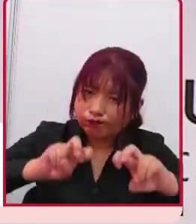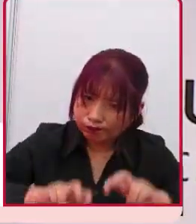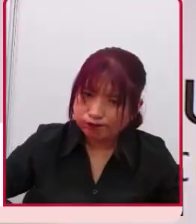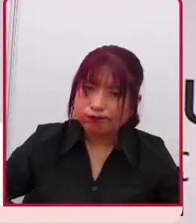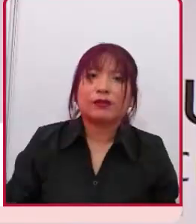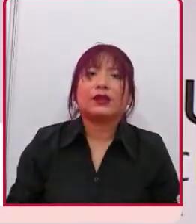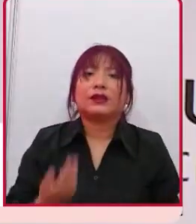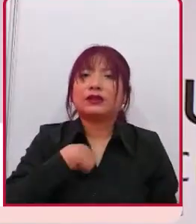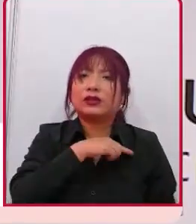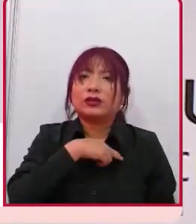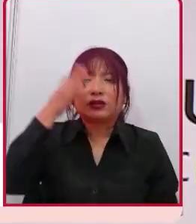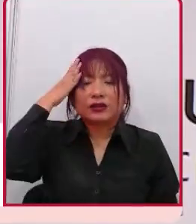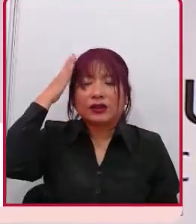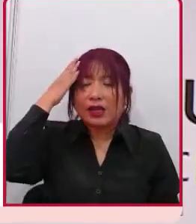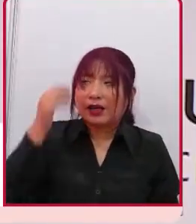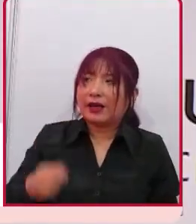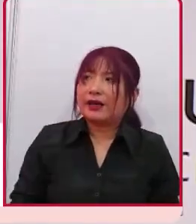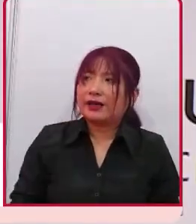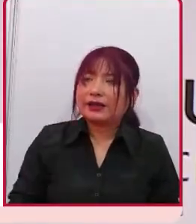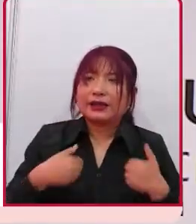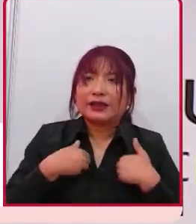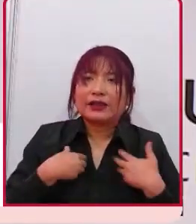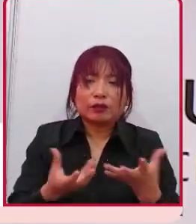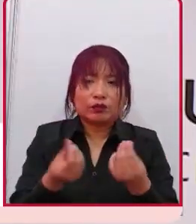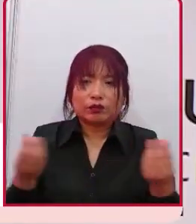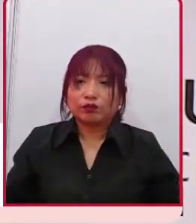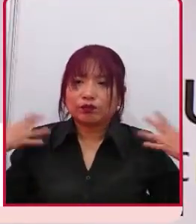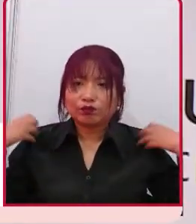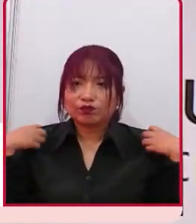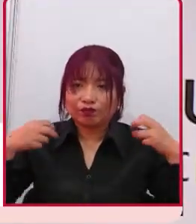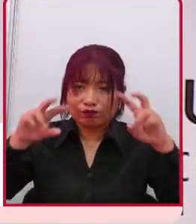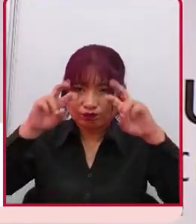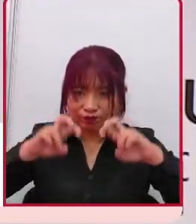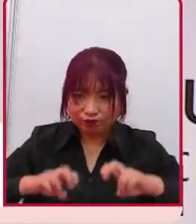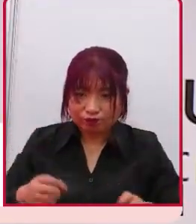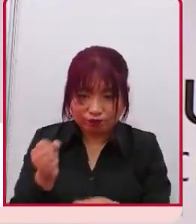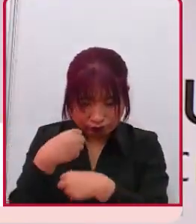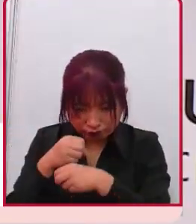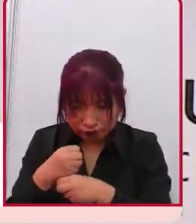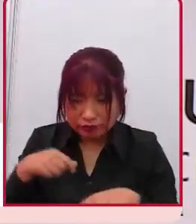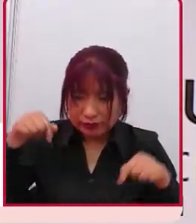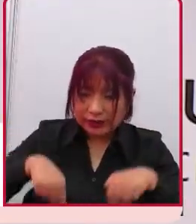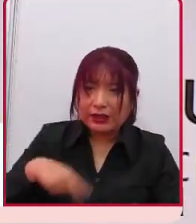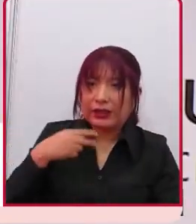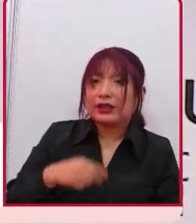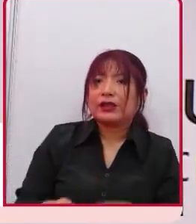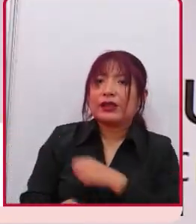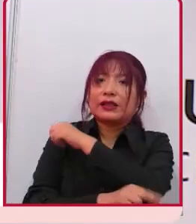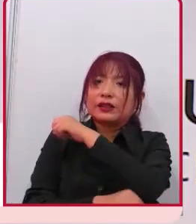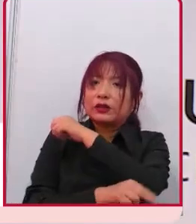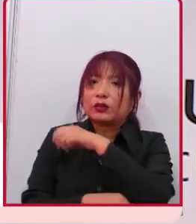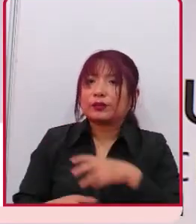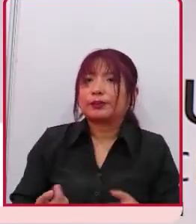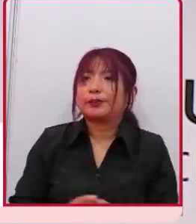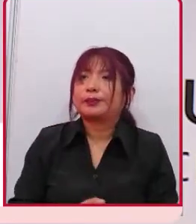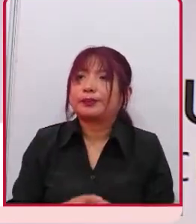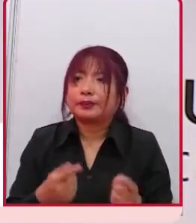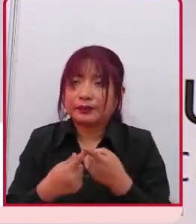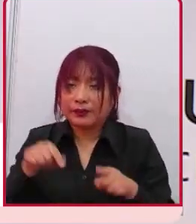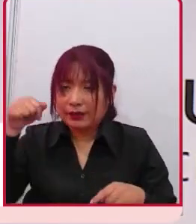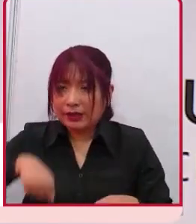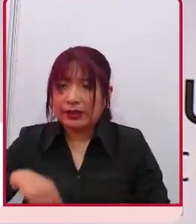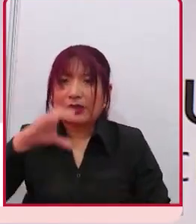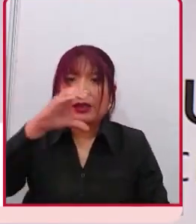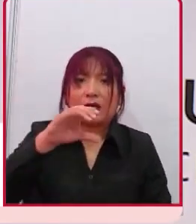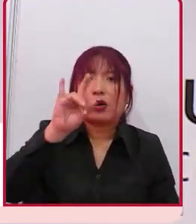tiene varias unidades a nivel nacional. Aún así, este pedacito de mineral de cobre